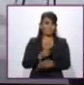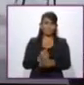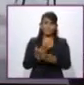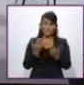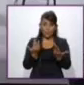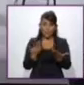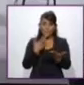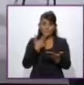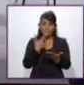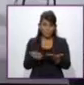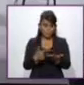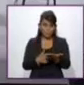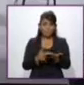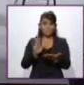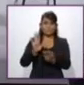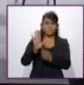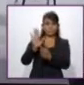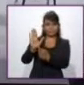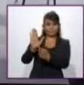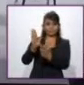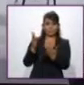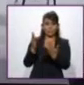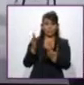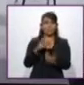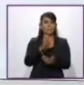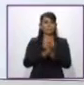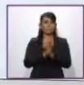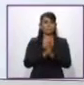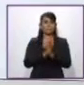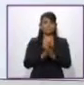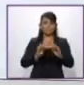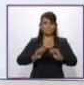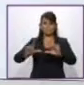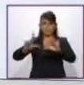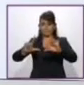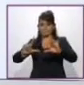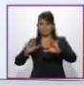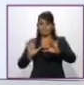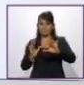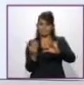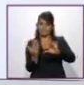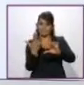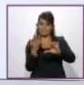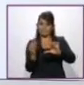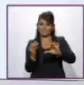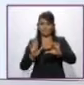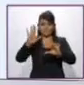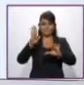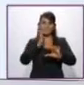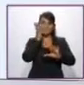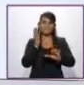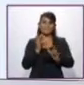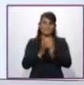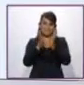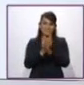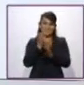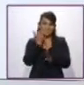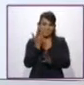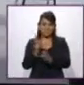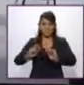aparece la manita. Pedimos asistencia técnica, por favor, para resolver en la tableta del candidato del partido Redes